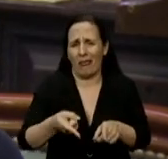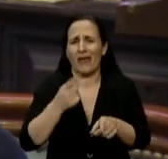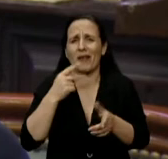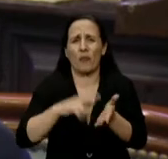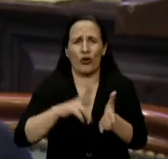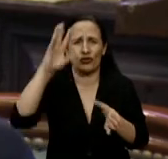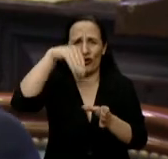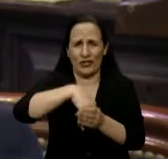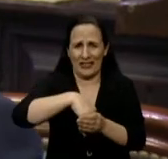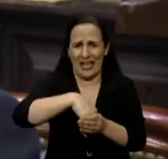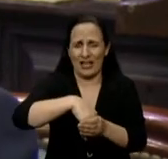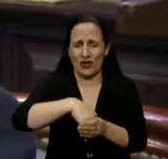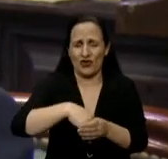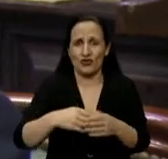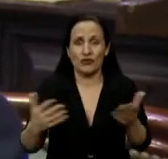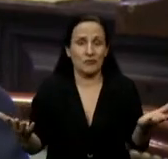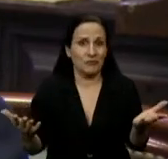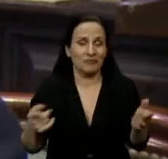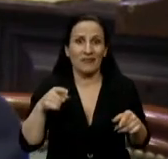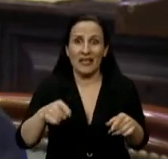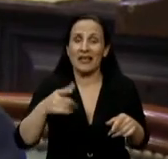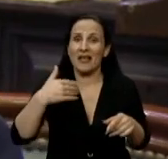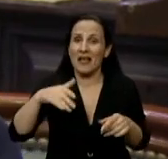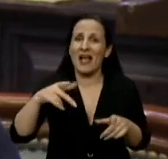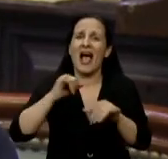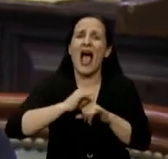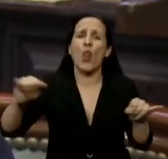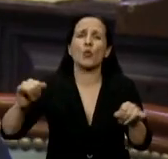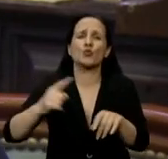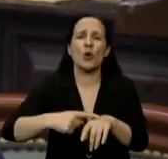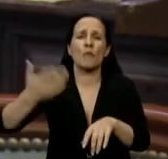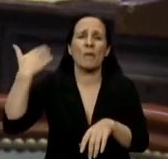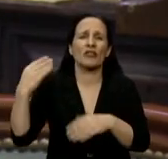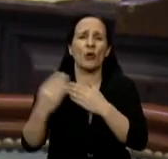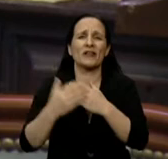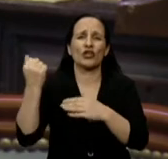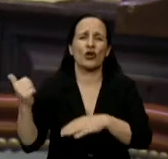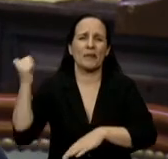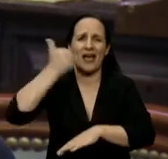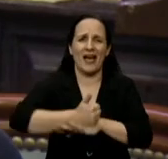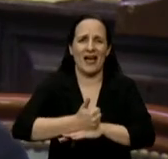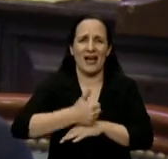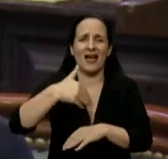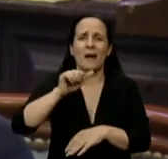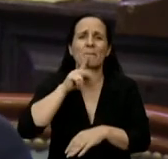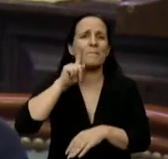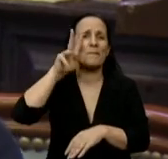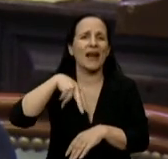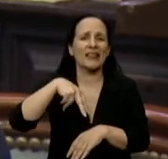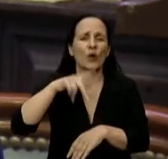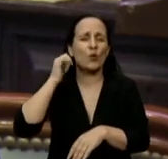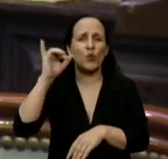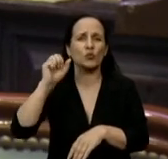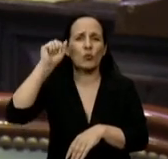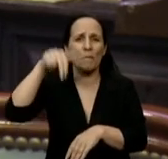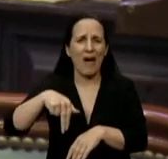internos. Y todo en medio de un anuncio que vino a hacer el ministro de Economía de la Nación, Martín Guzmán, en el